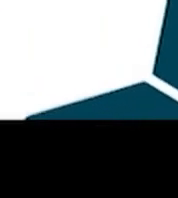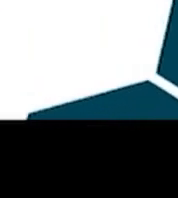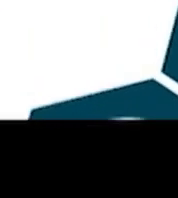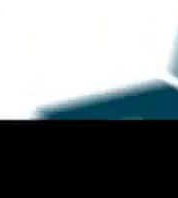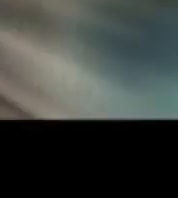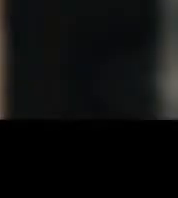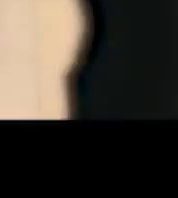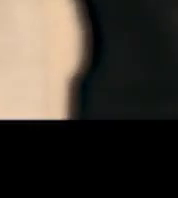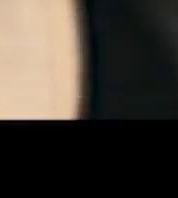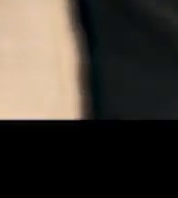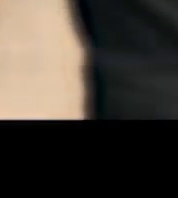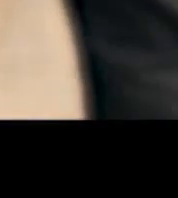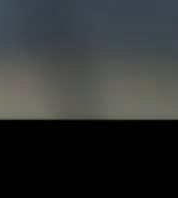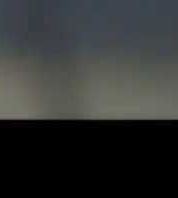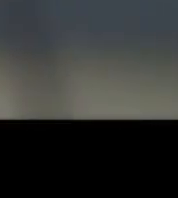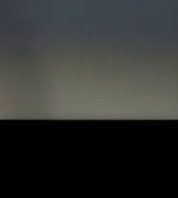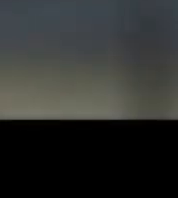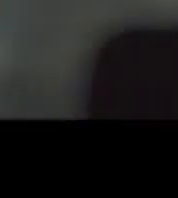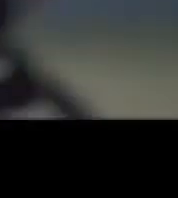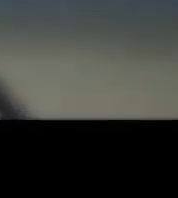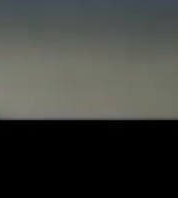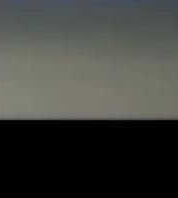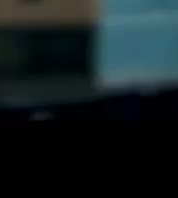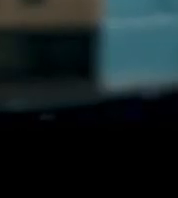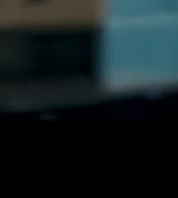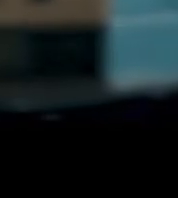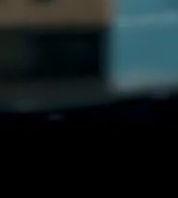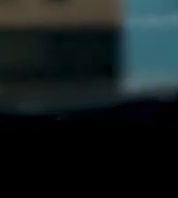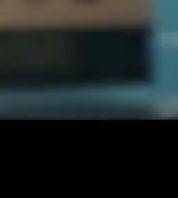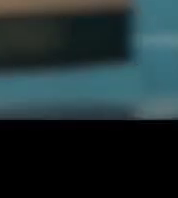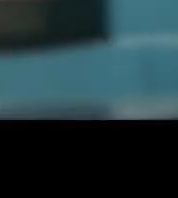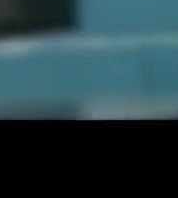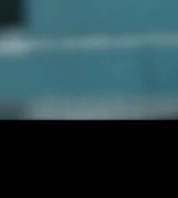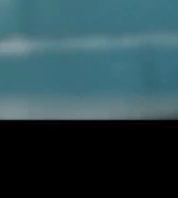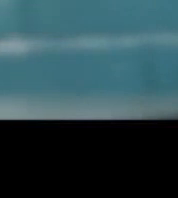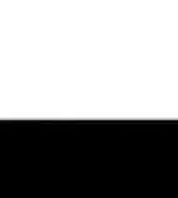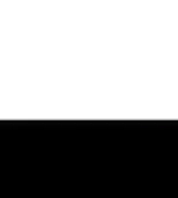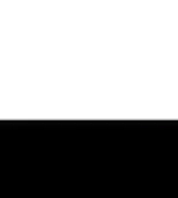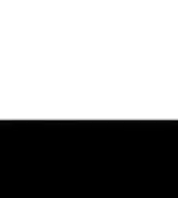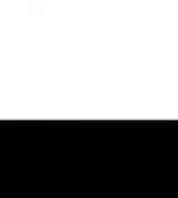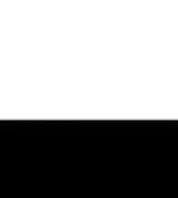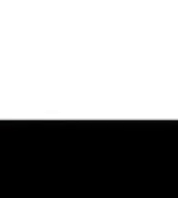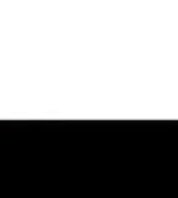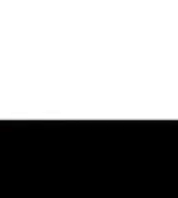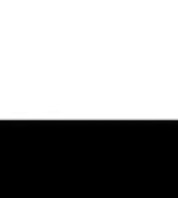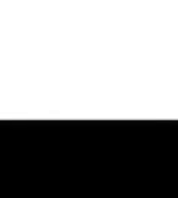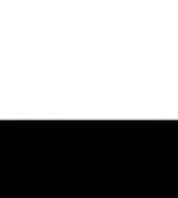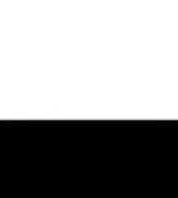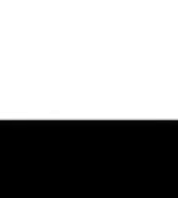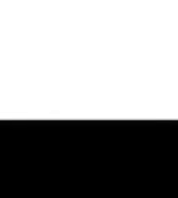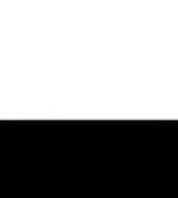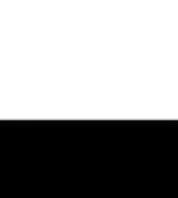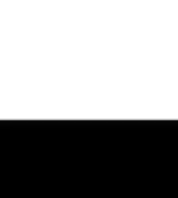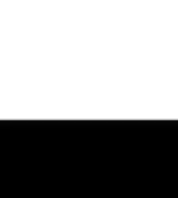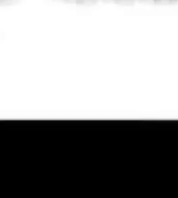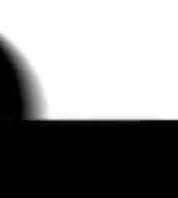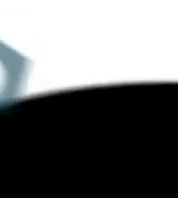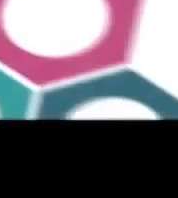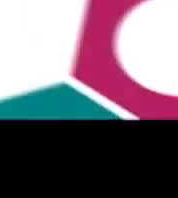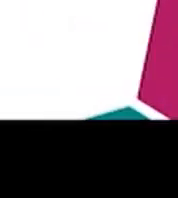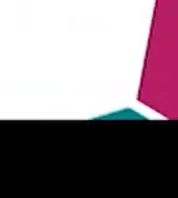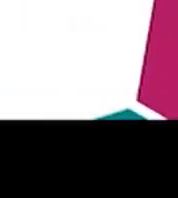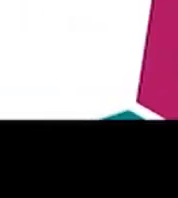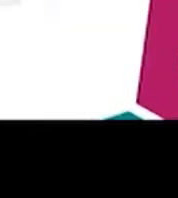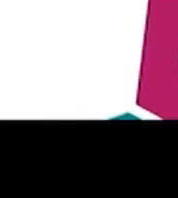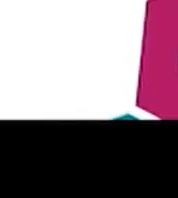cerca votando. Las personas que necesiten ayuda pueden emitir su voto de dos formas: hacerlo públicamente ante los miembros de su mesa